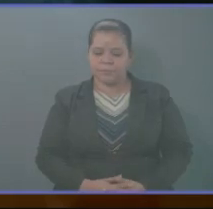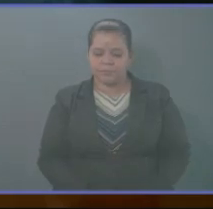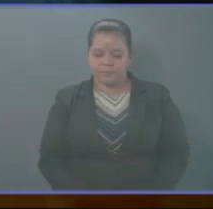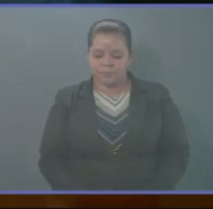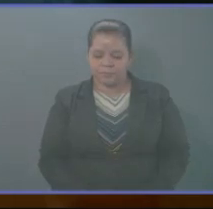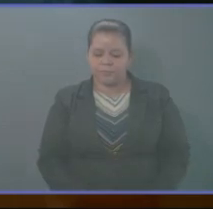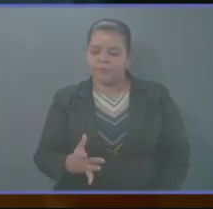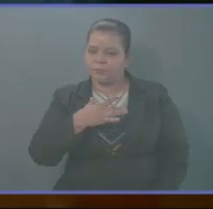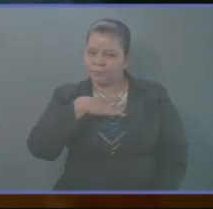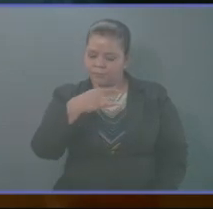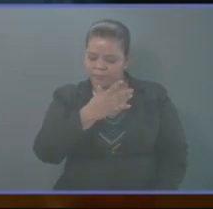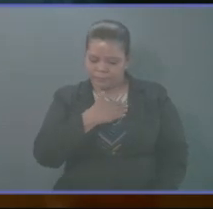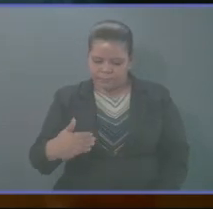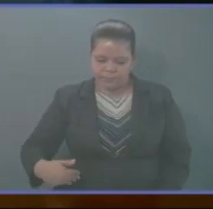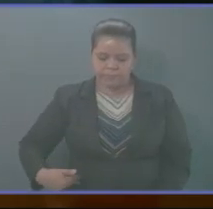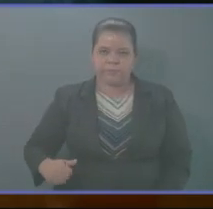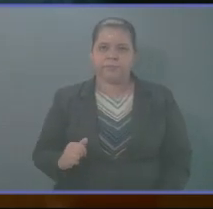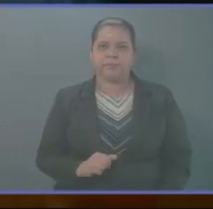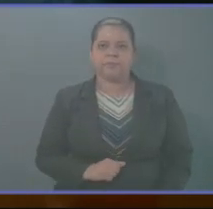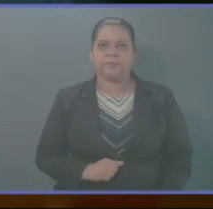Con gusto, Presidenta.